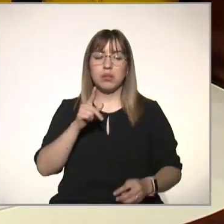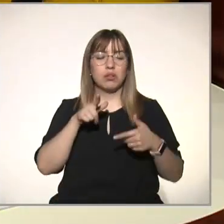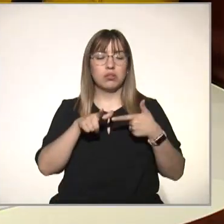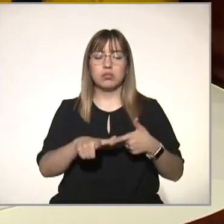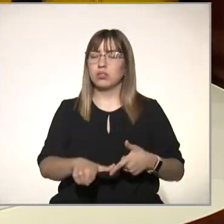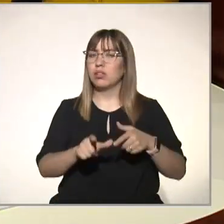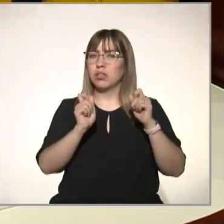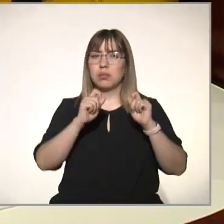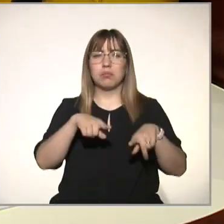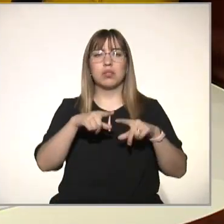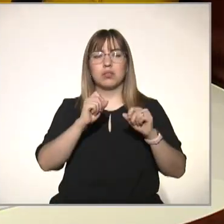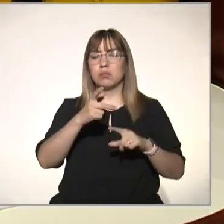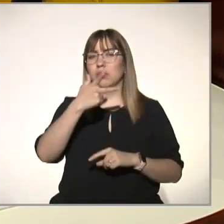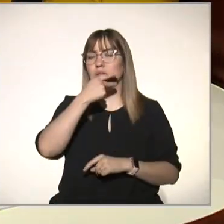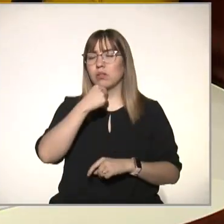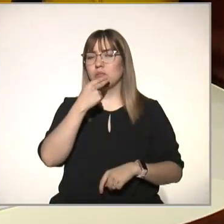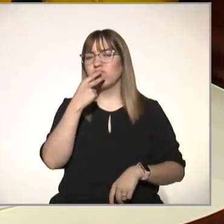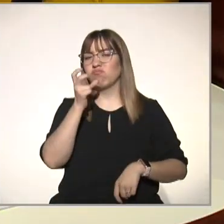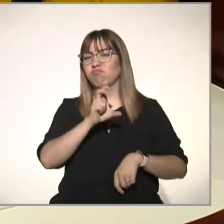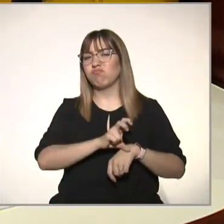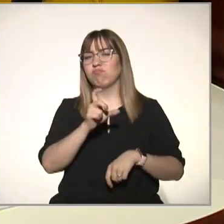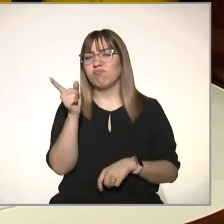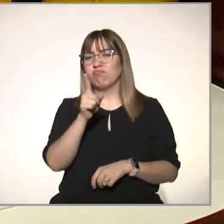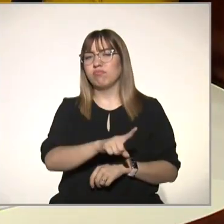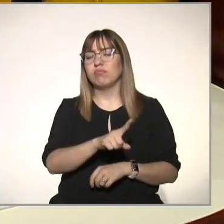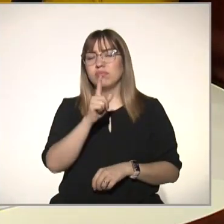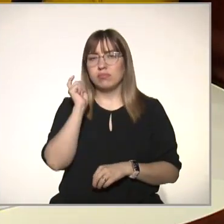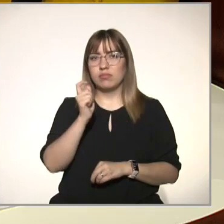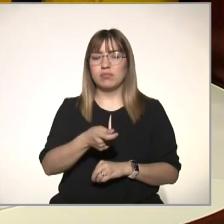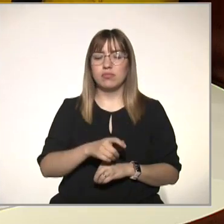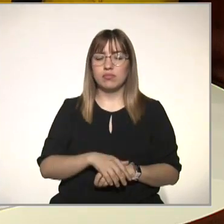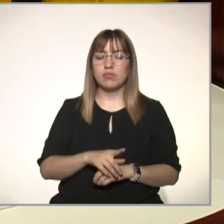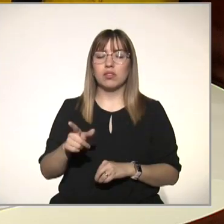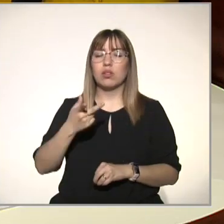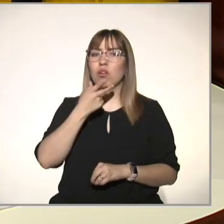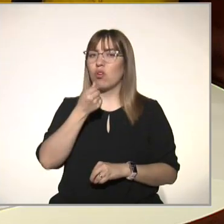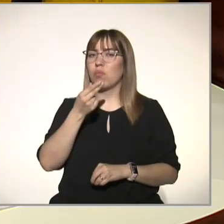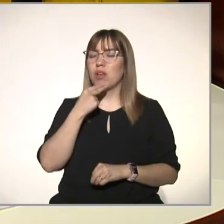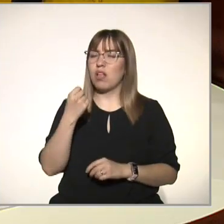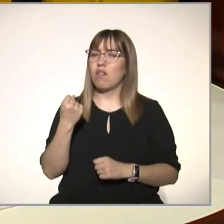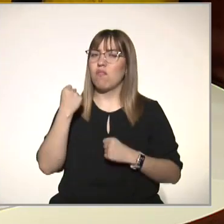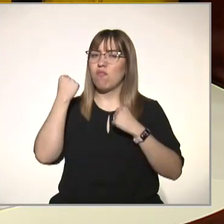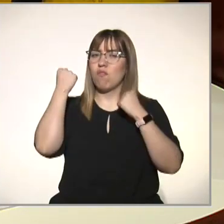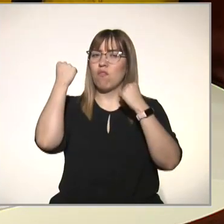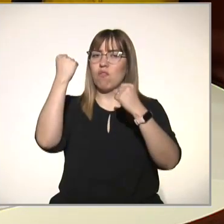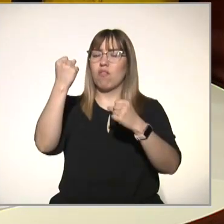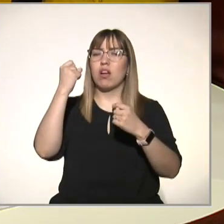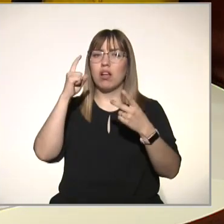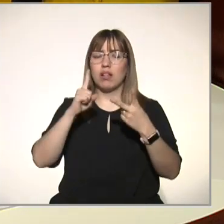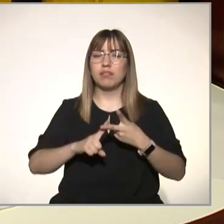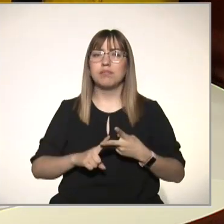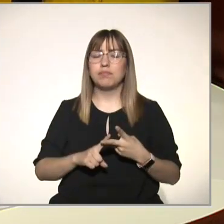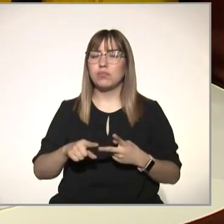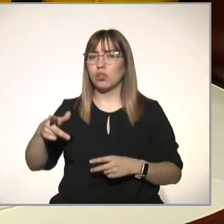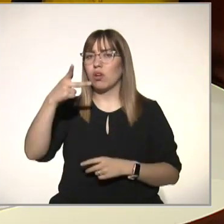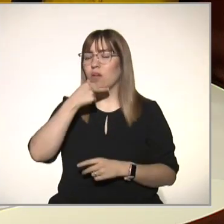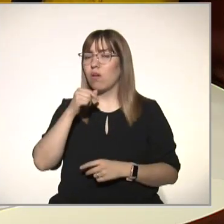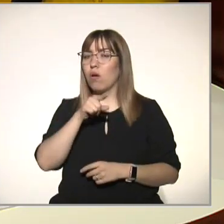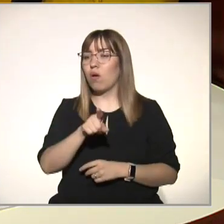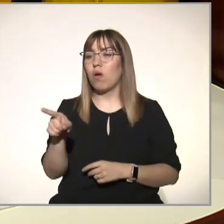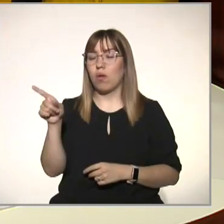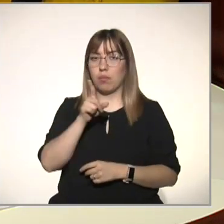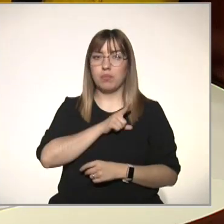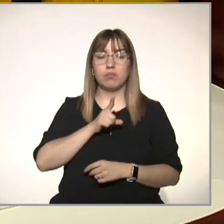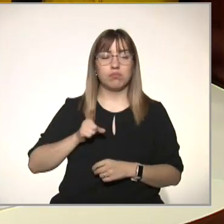machista, social, donde el hombre es el fuerte, el hombre es el que toma las